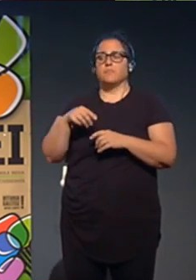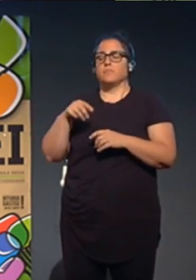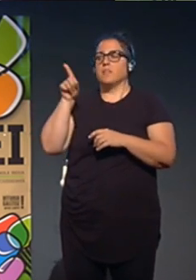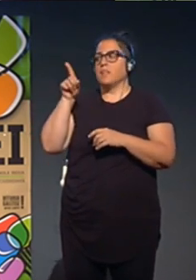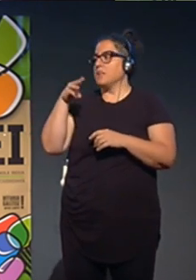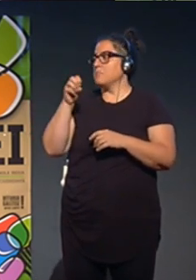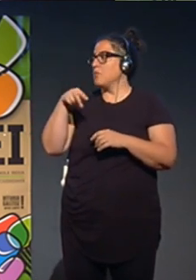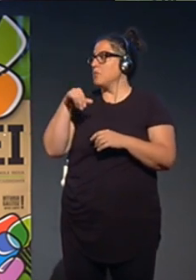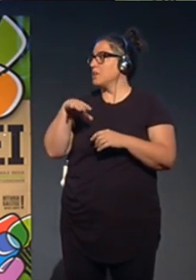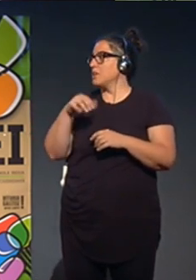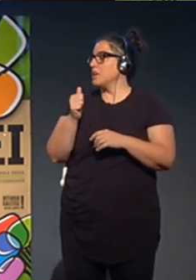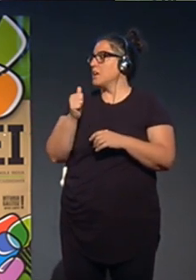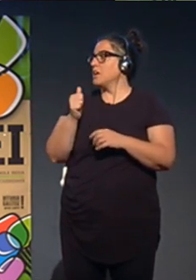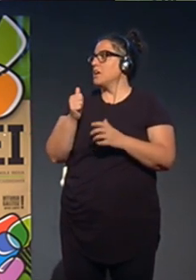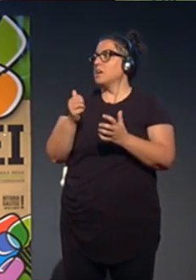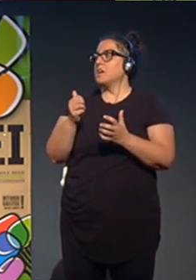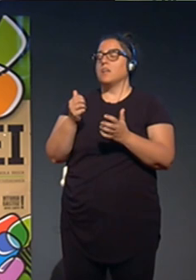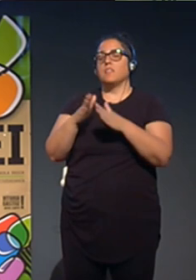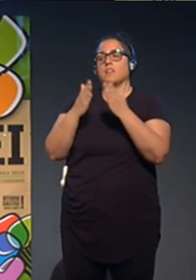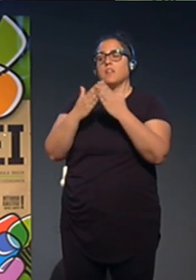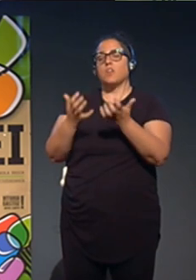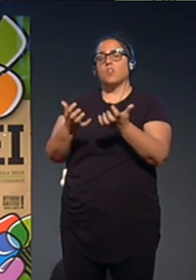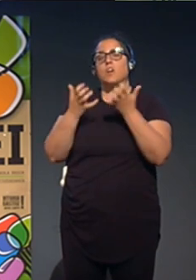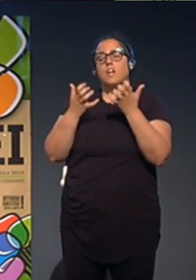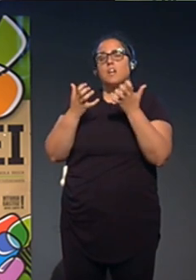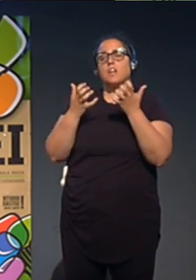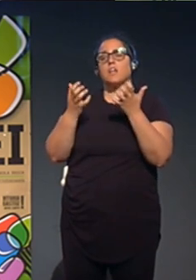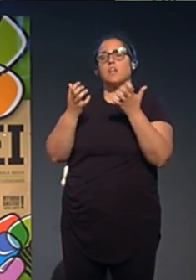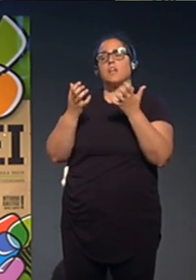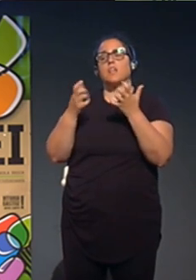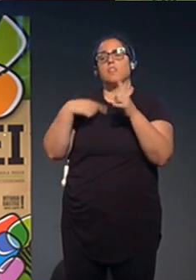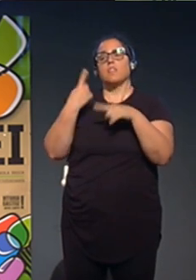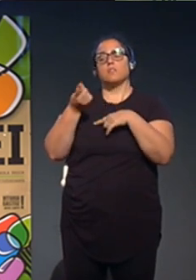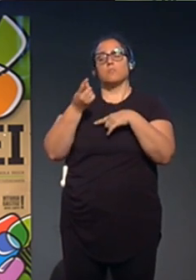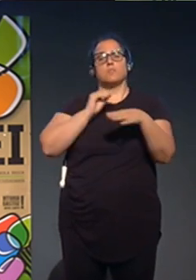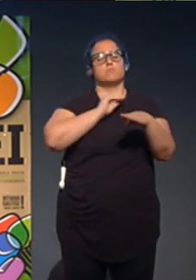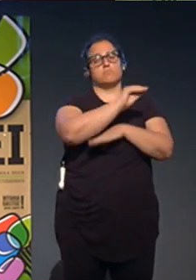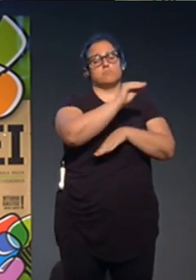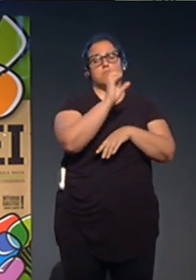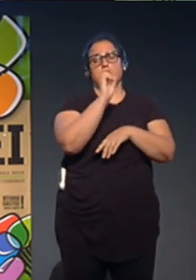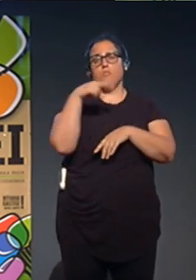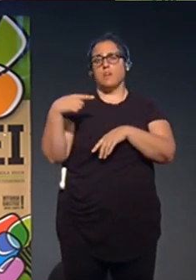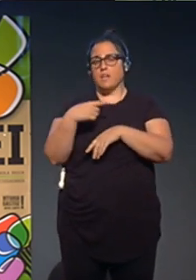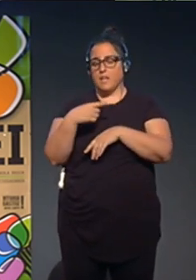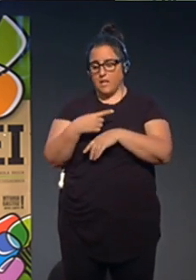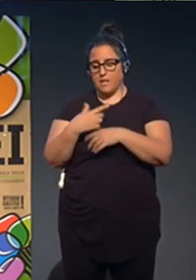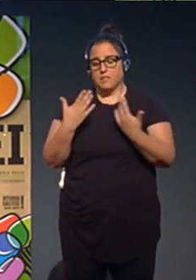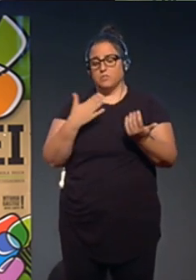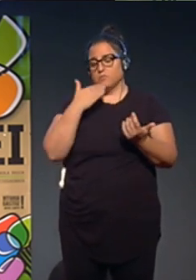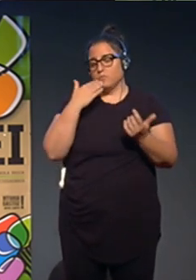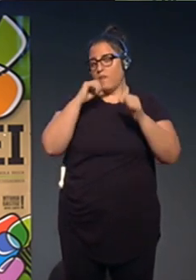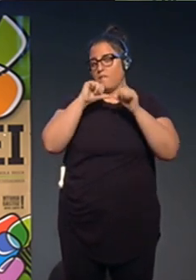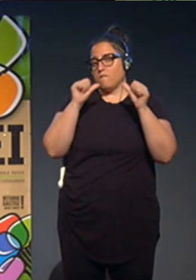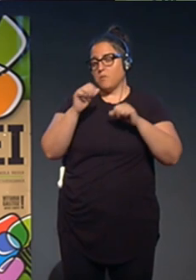García prito eh ganan además con este con este libro va destinado a ongs de este ámbito O sea que bueno es también una manera